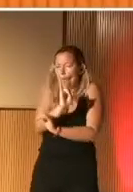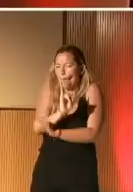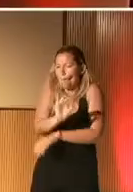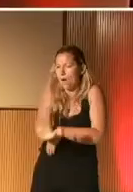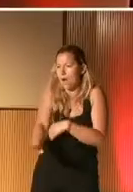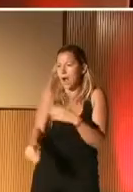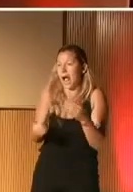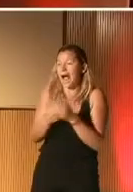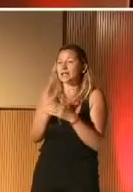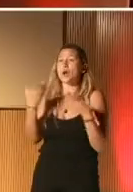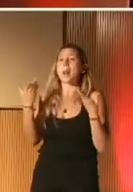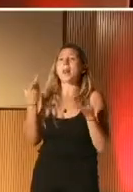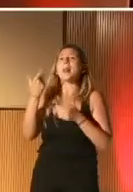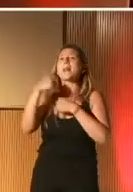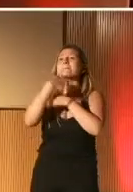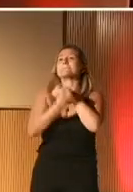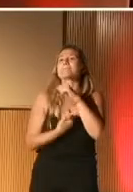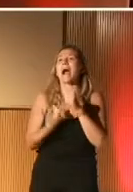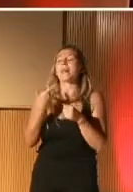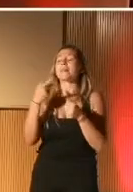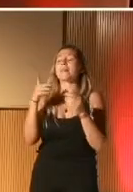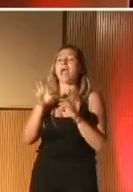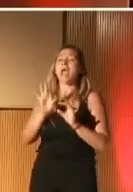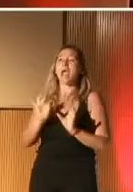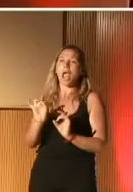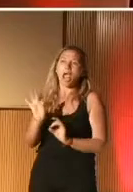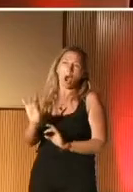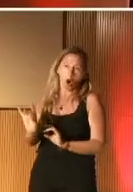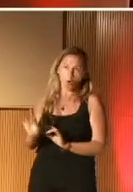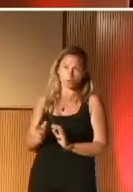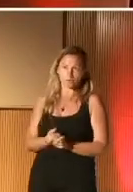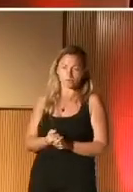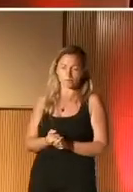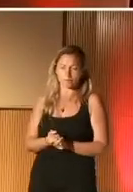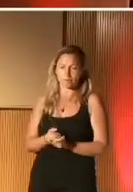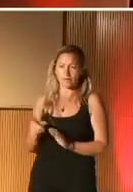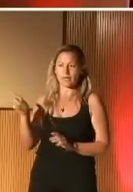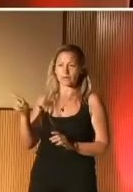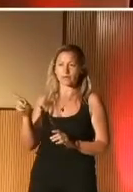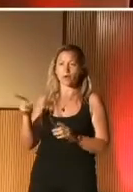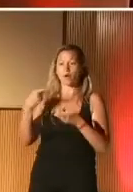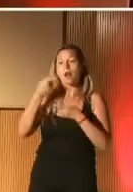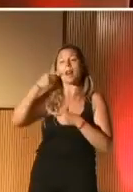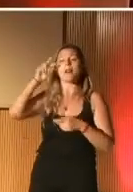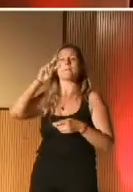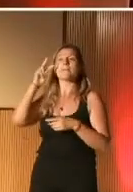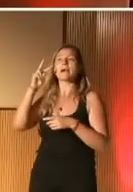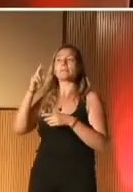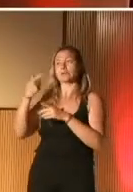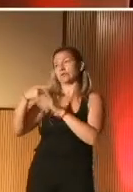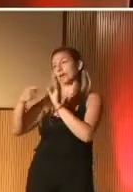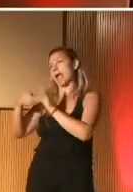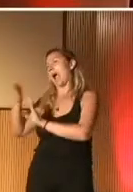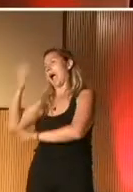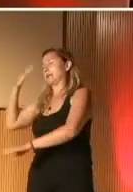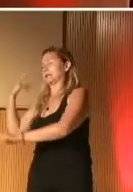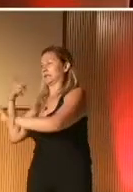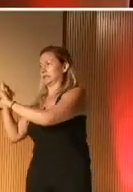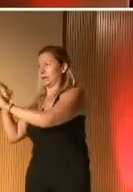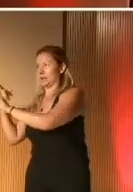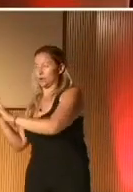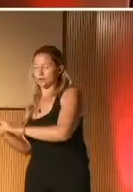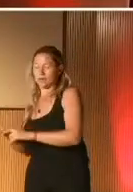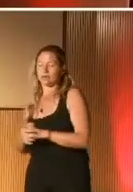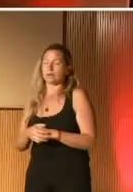de oro. El pan de oro es el mismo material que utilizó Rutherford en su famoso experimento para detectar los núcleos atómicos, de los que nos han hablado hace